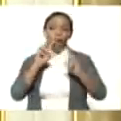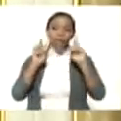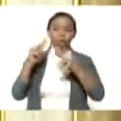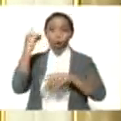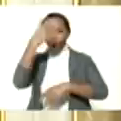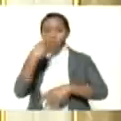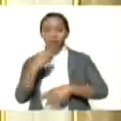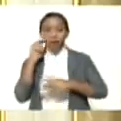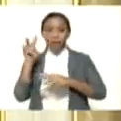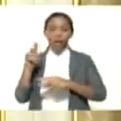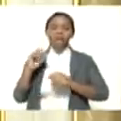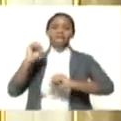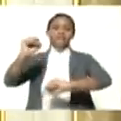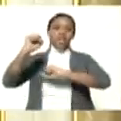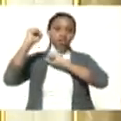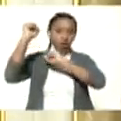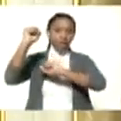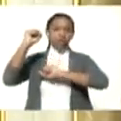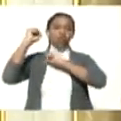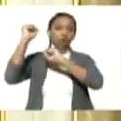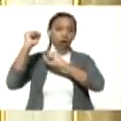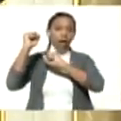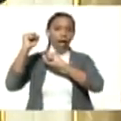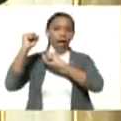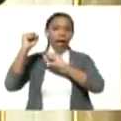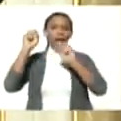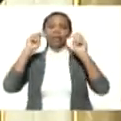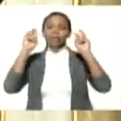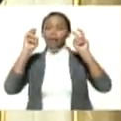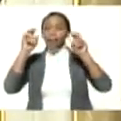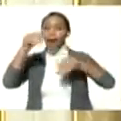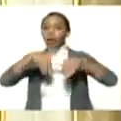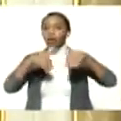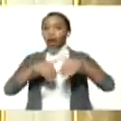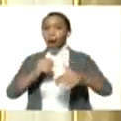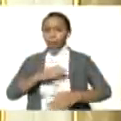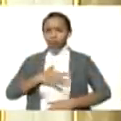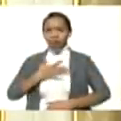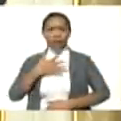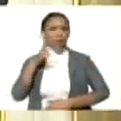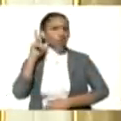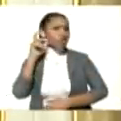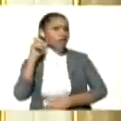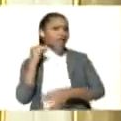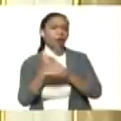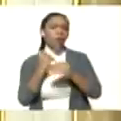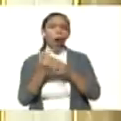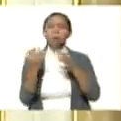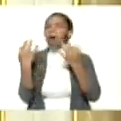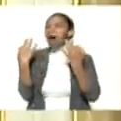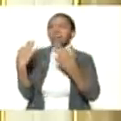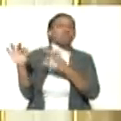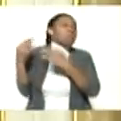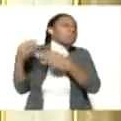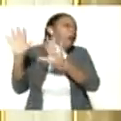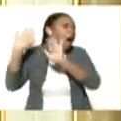tras victoria en el campo electoral, podría sonar como lo más normal.